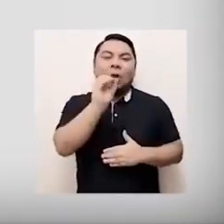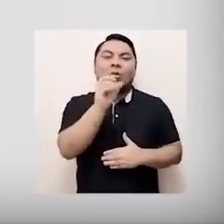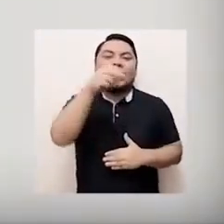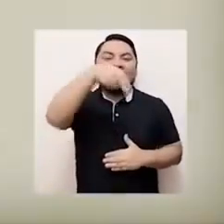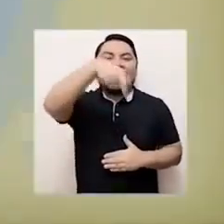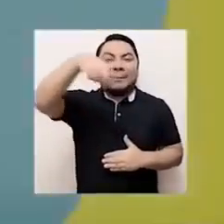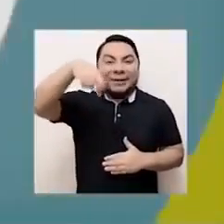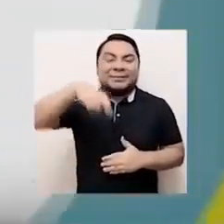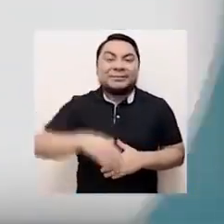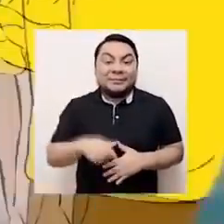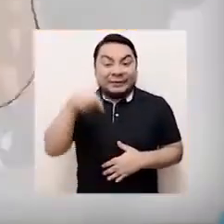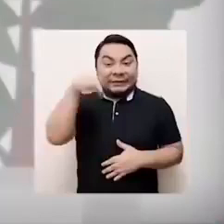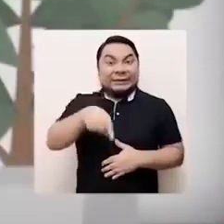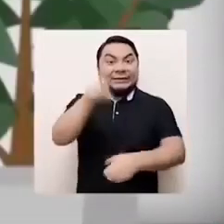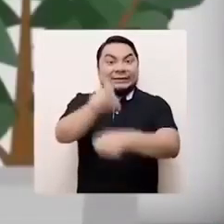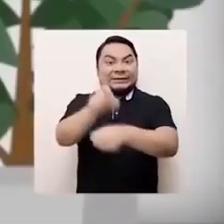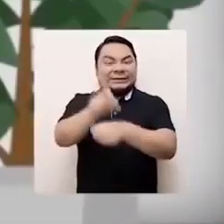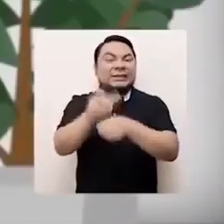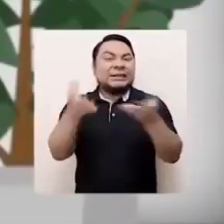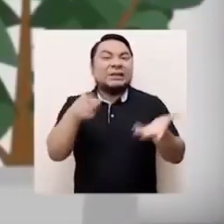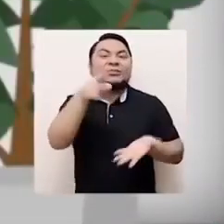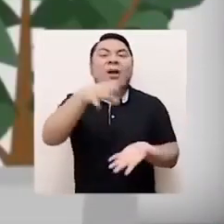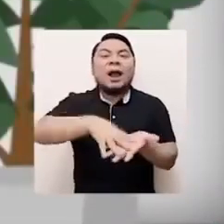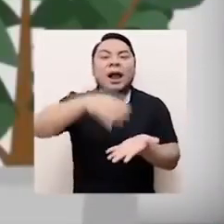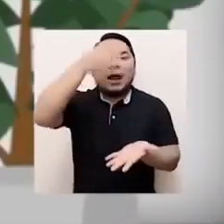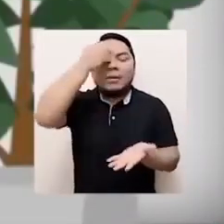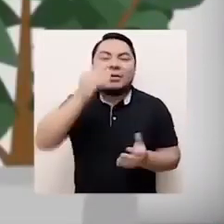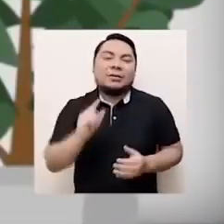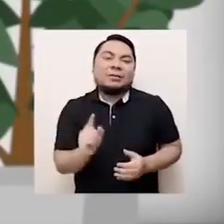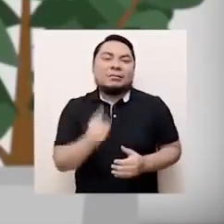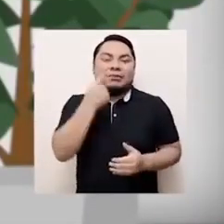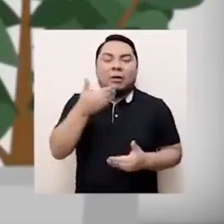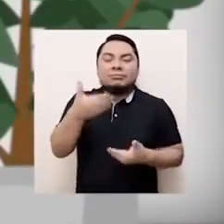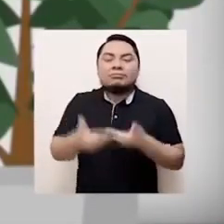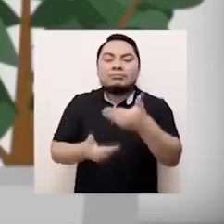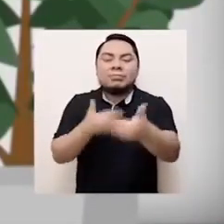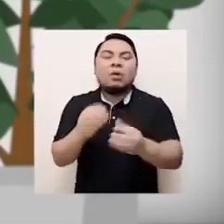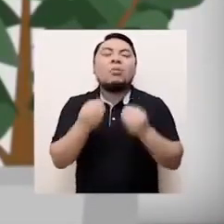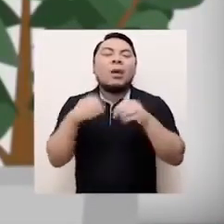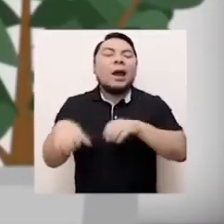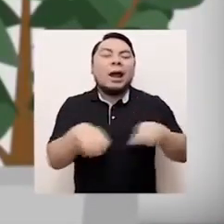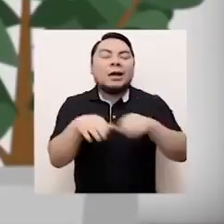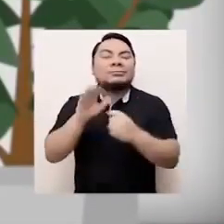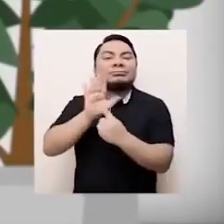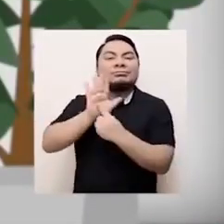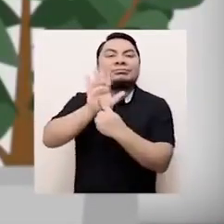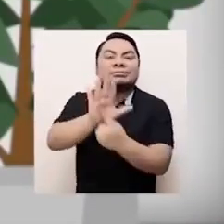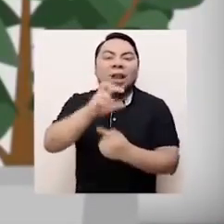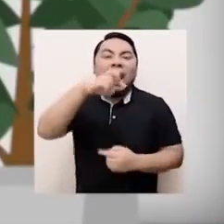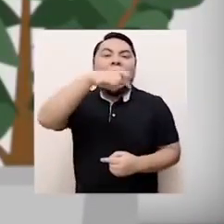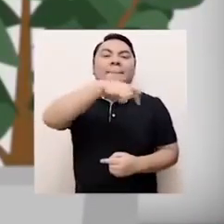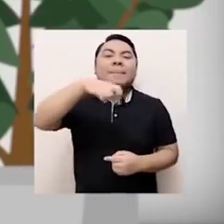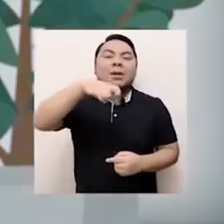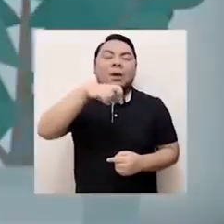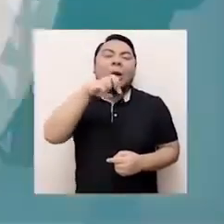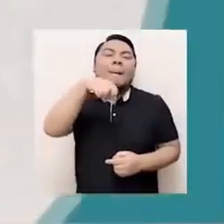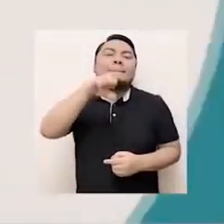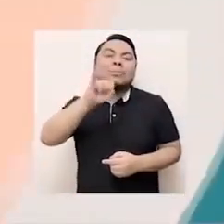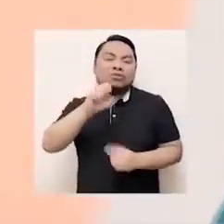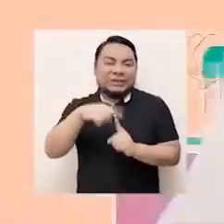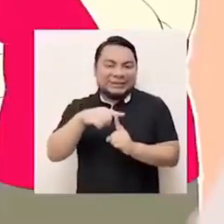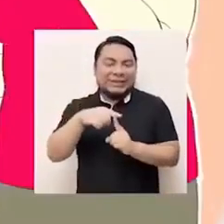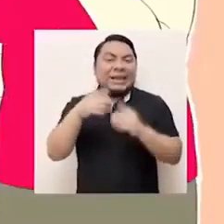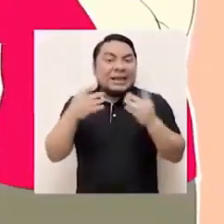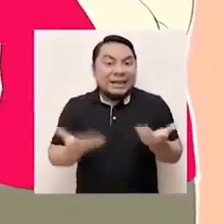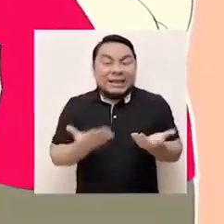de la ong en este tutorial usted aprenderá a dar los primeros pasos para elaborar una presentación de power point